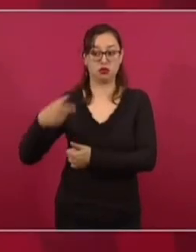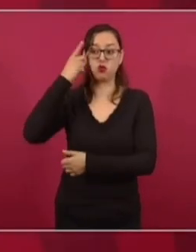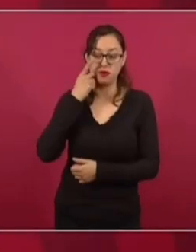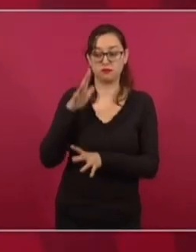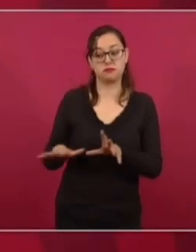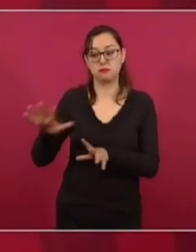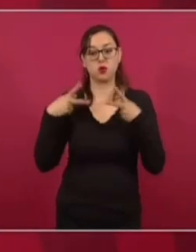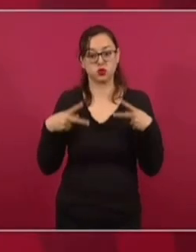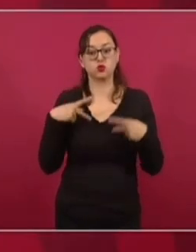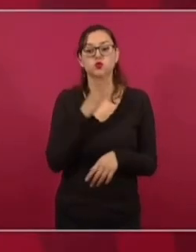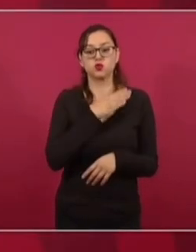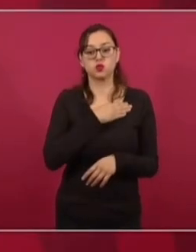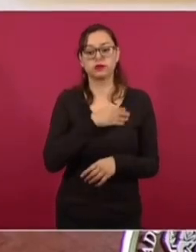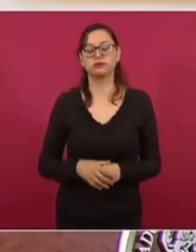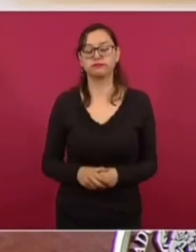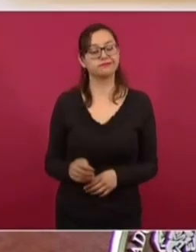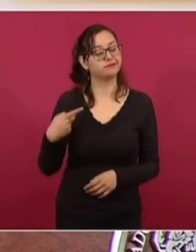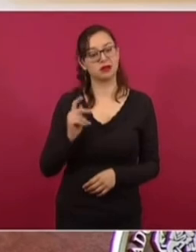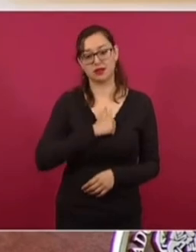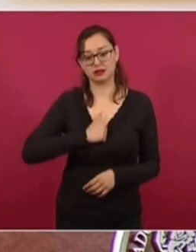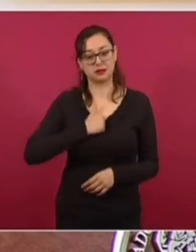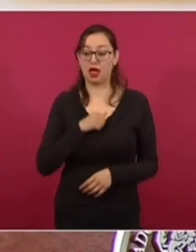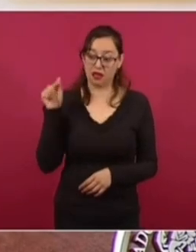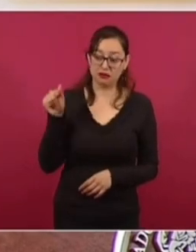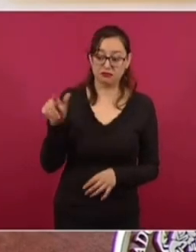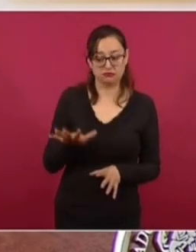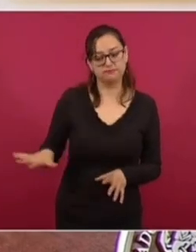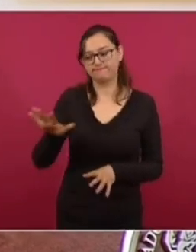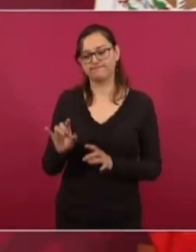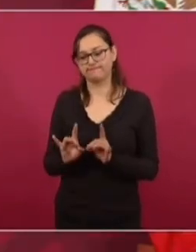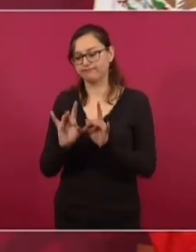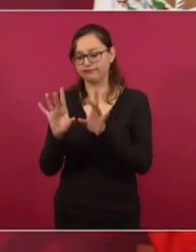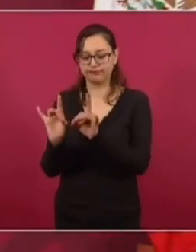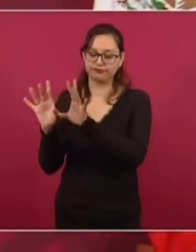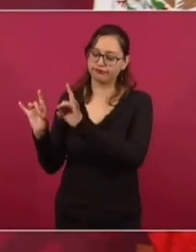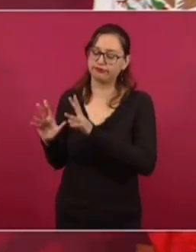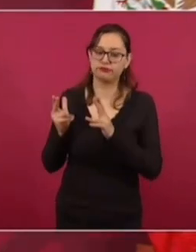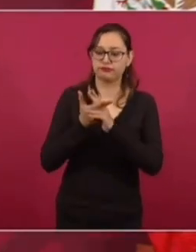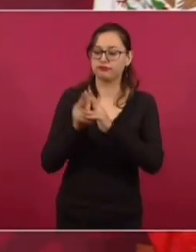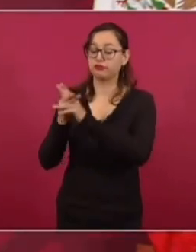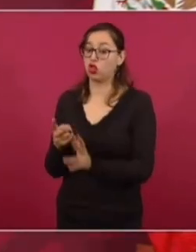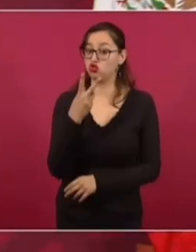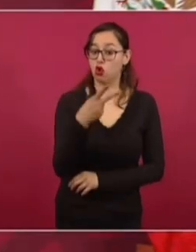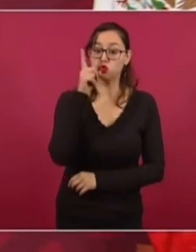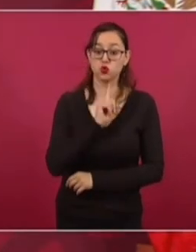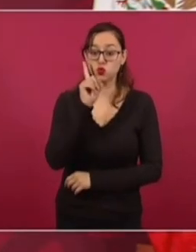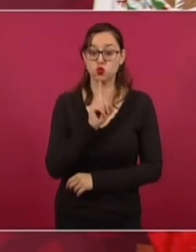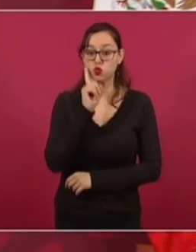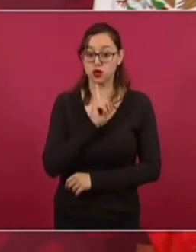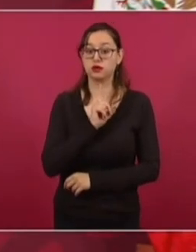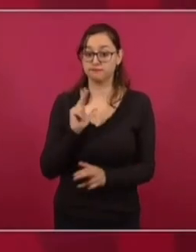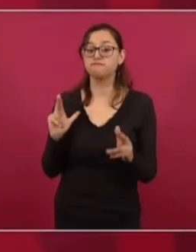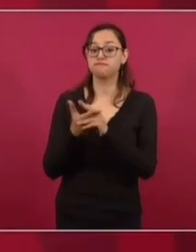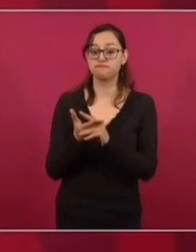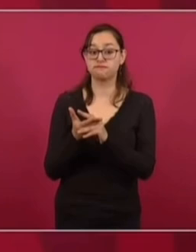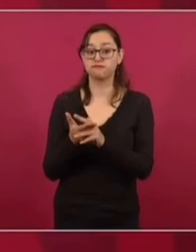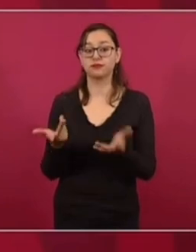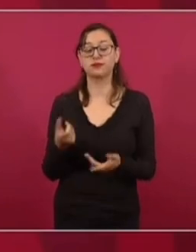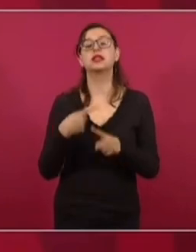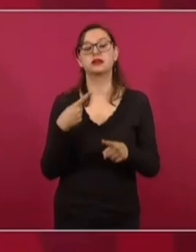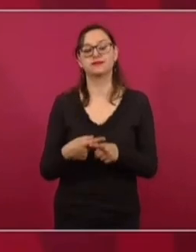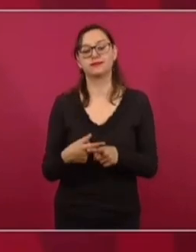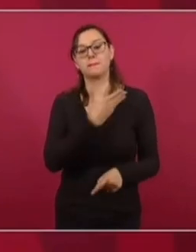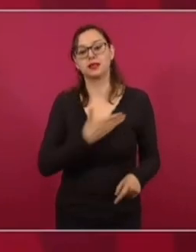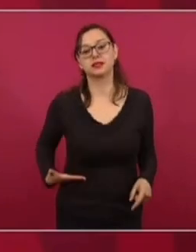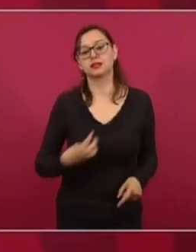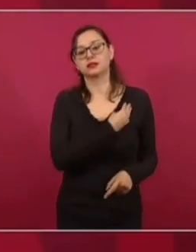Ahí, desgraciadamente, en los últimos tiempos han habido otros asesinatos, dos feminicidios de quien fue expresidenta municipal